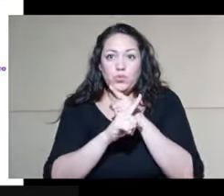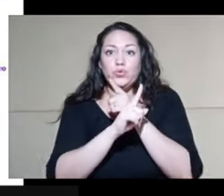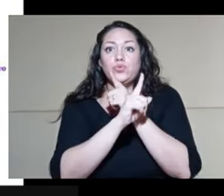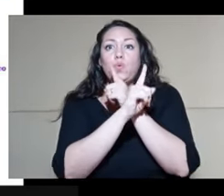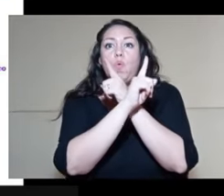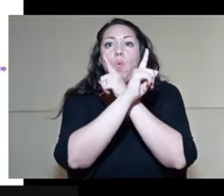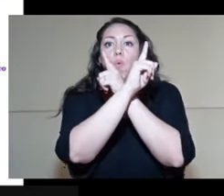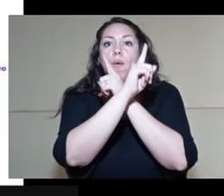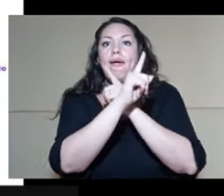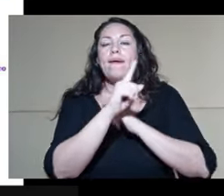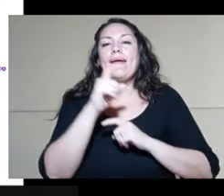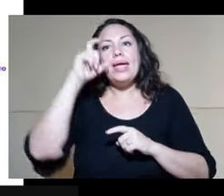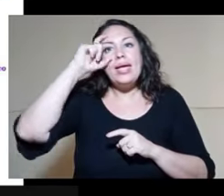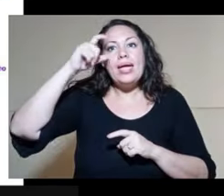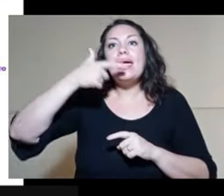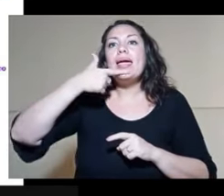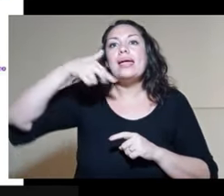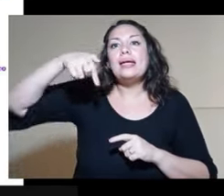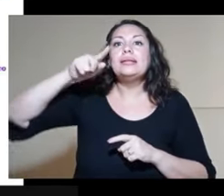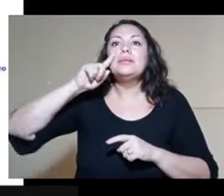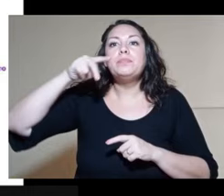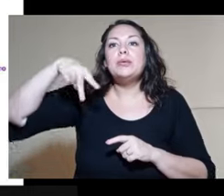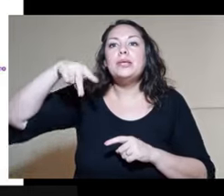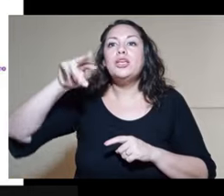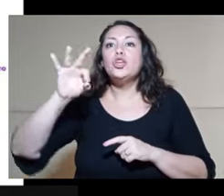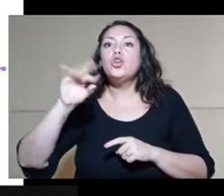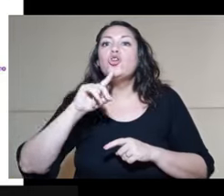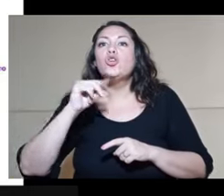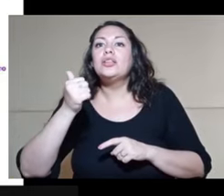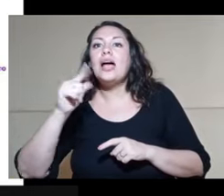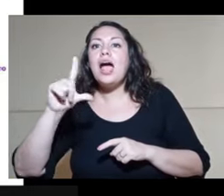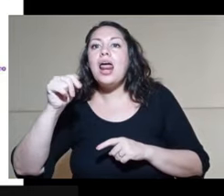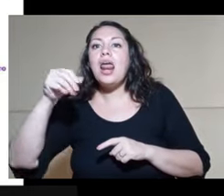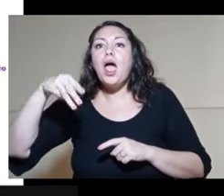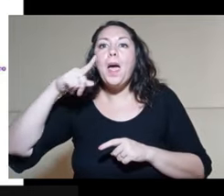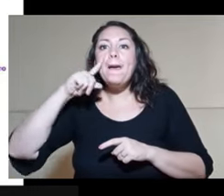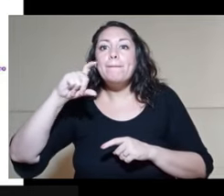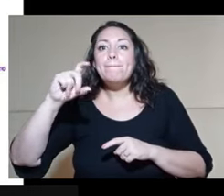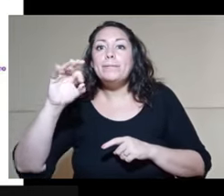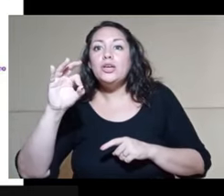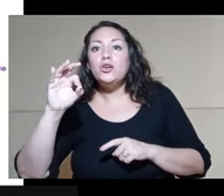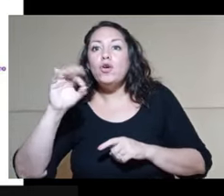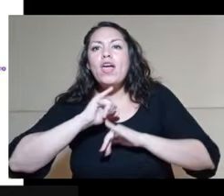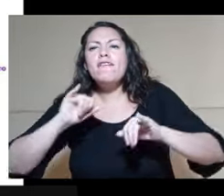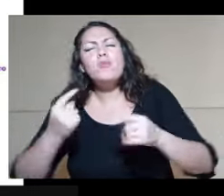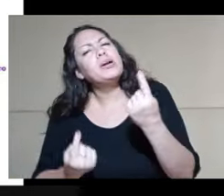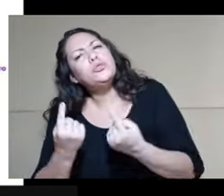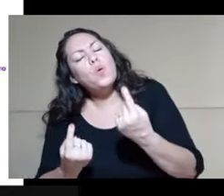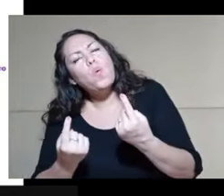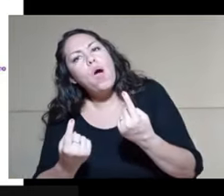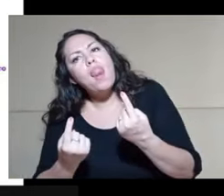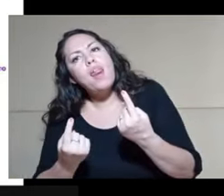espinotalámico. Sube el fascículo espinotalámico, o sea que si es espinotalámico anterior, ¿qué lleva este? ¿Qué